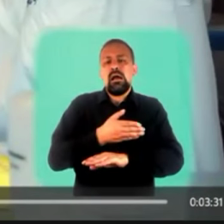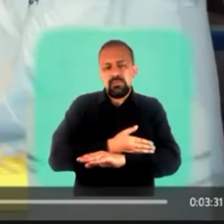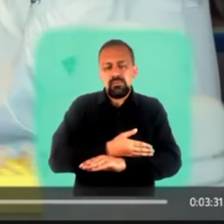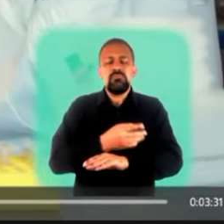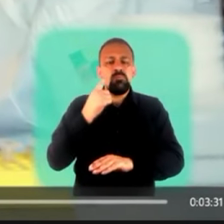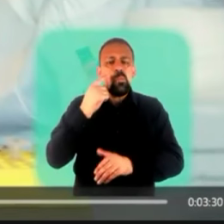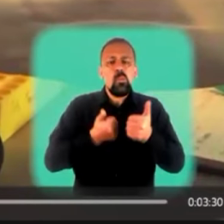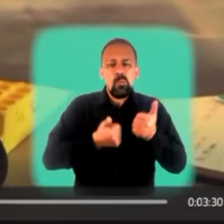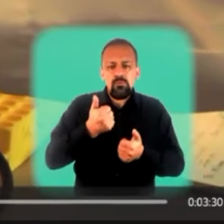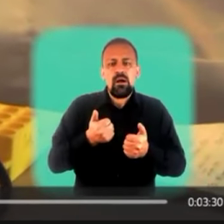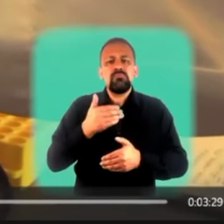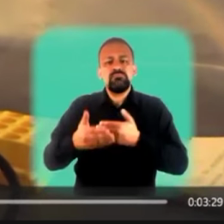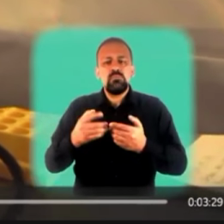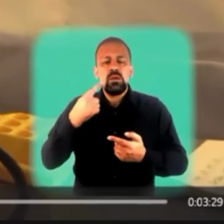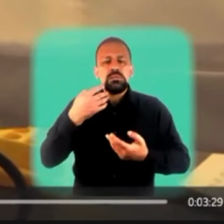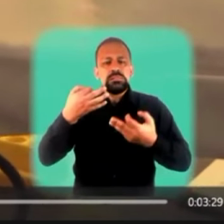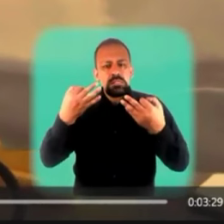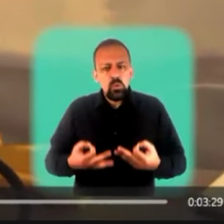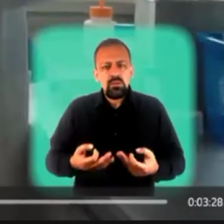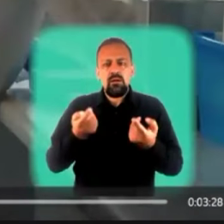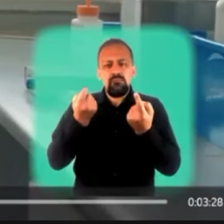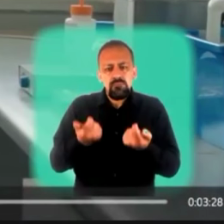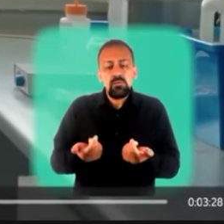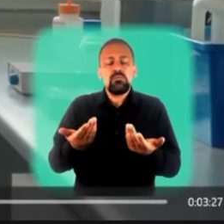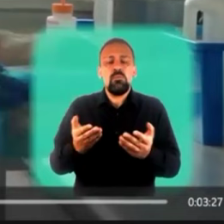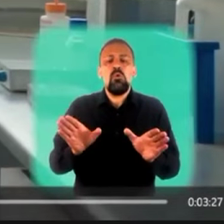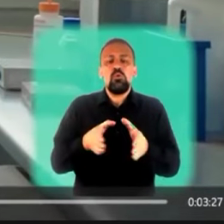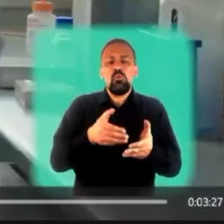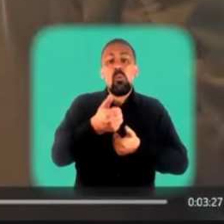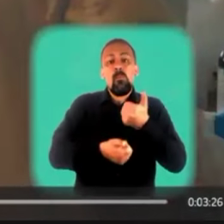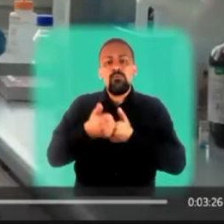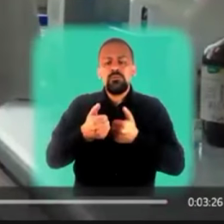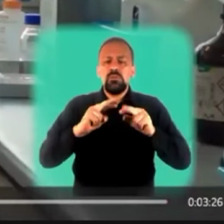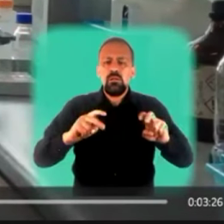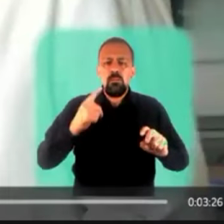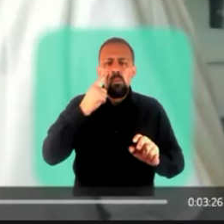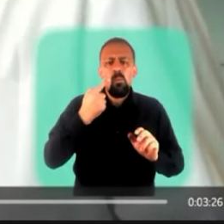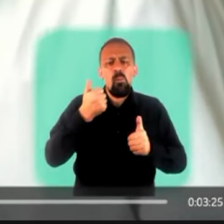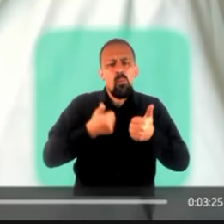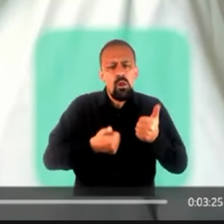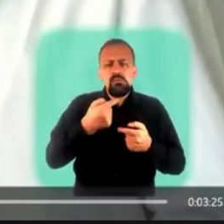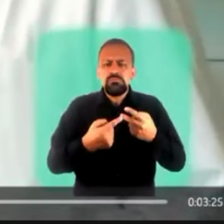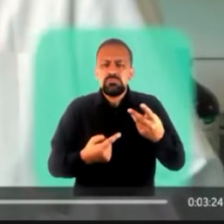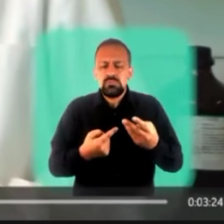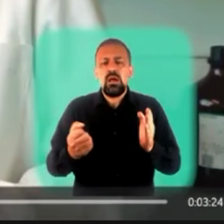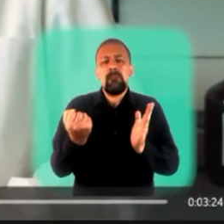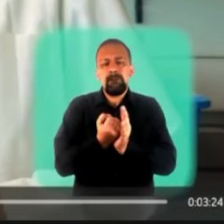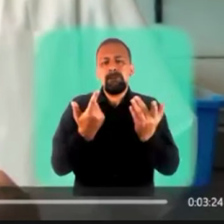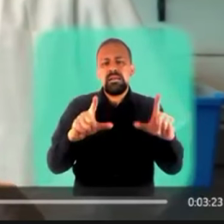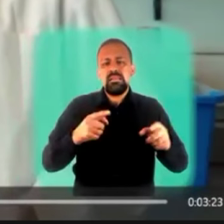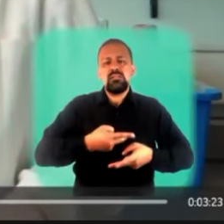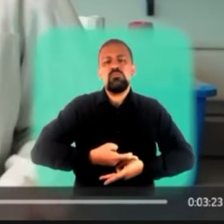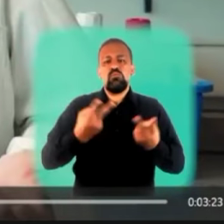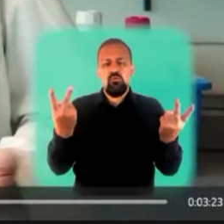validados a través de estudios de seguridad y eficacia. Se llevan a cabo por un equipo multidisciplinario y una vez obtenidos los resultados se